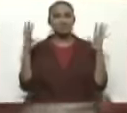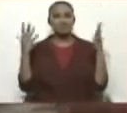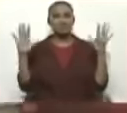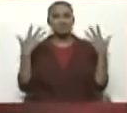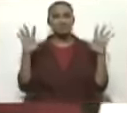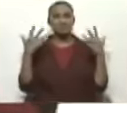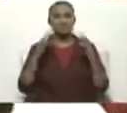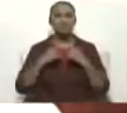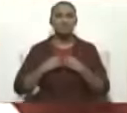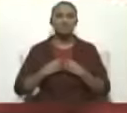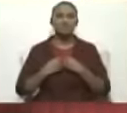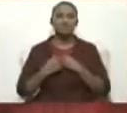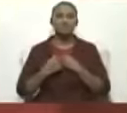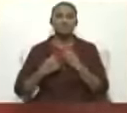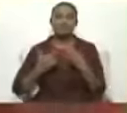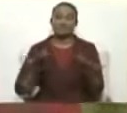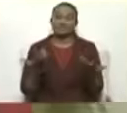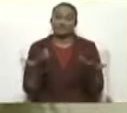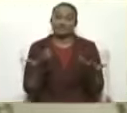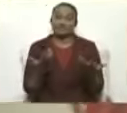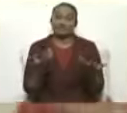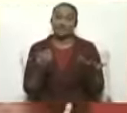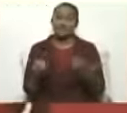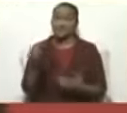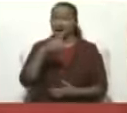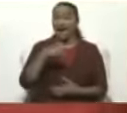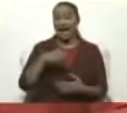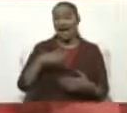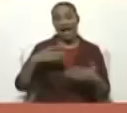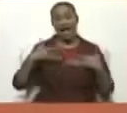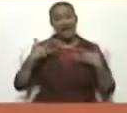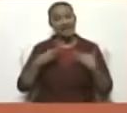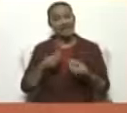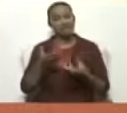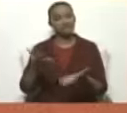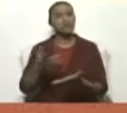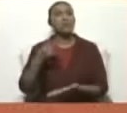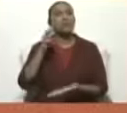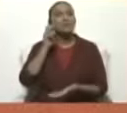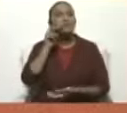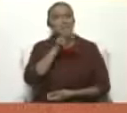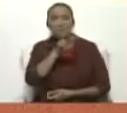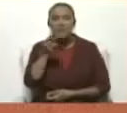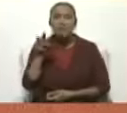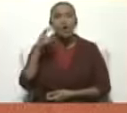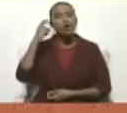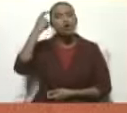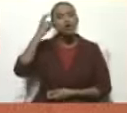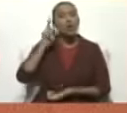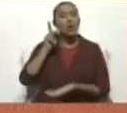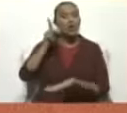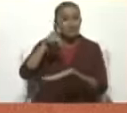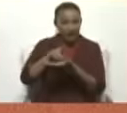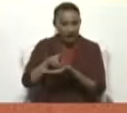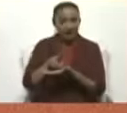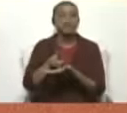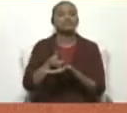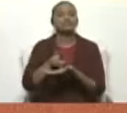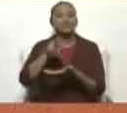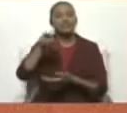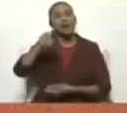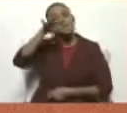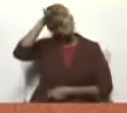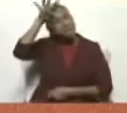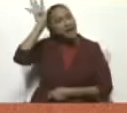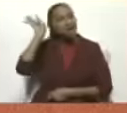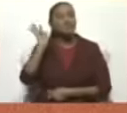Y llevamos, fíjense, más alegría para el país. Vimos a Yulimar, fue Melvin para allá, estuvo con ella, ya en su fase de, ¿cómo se llama?,